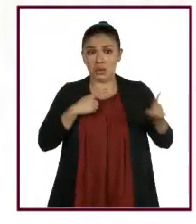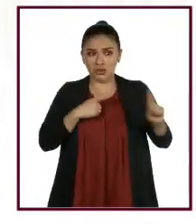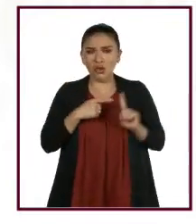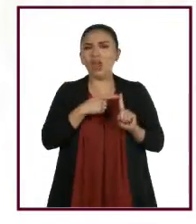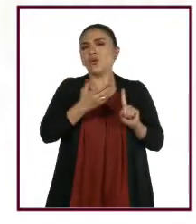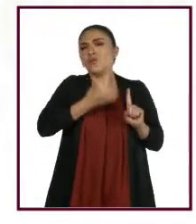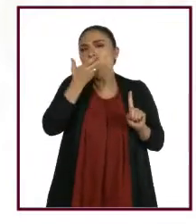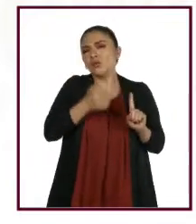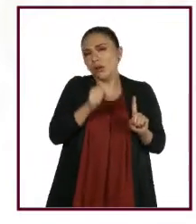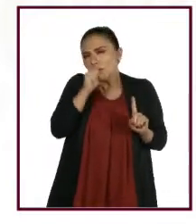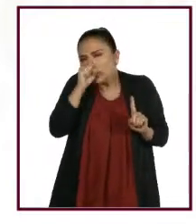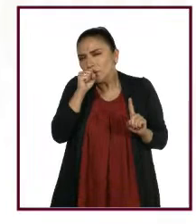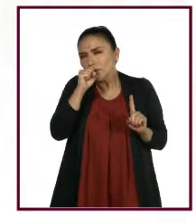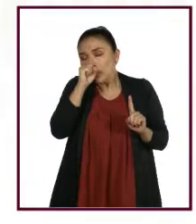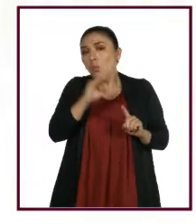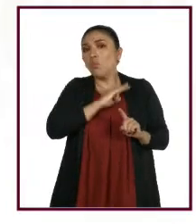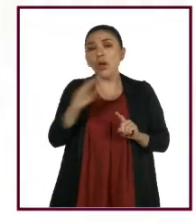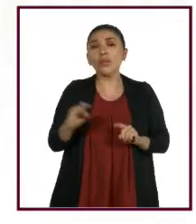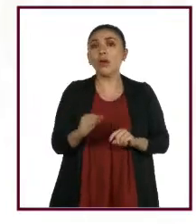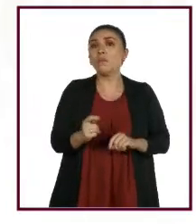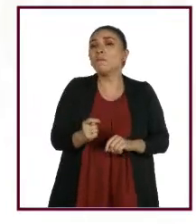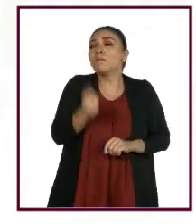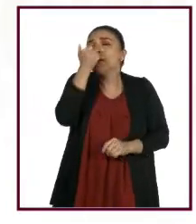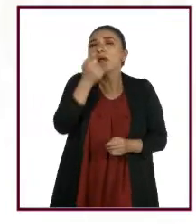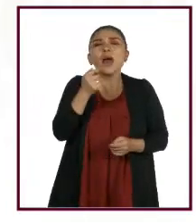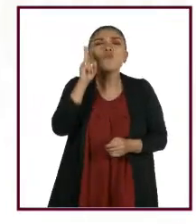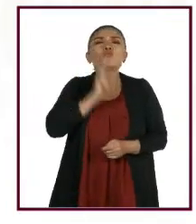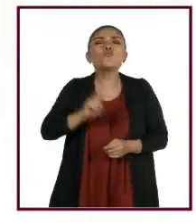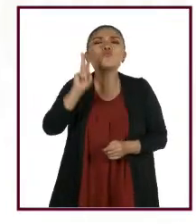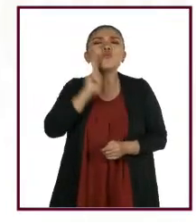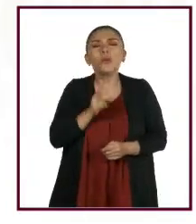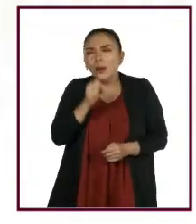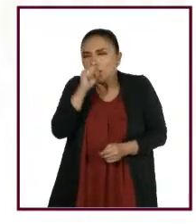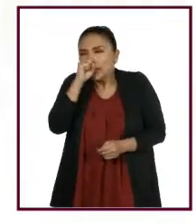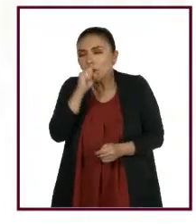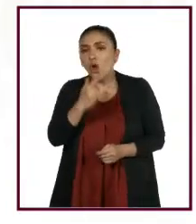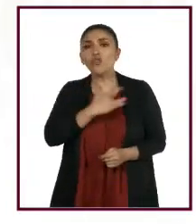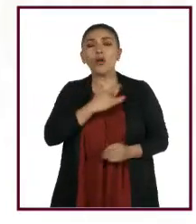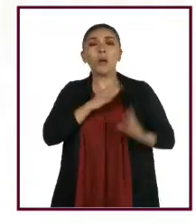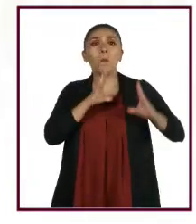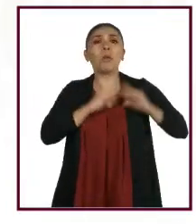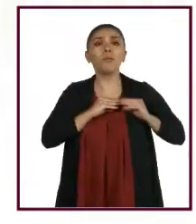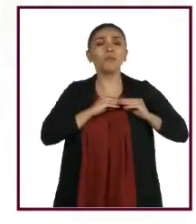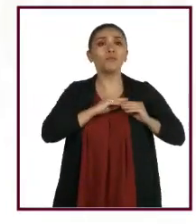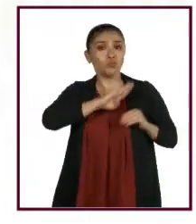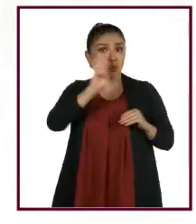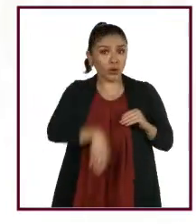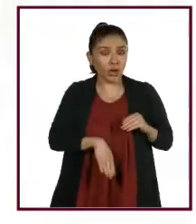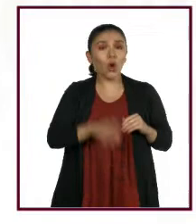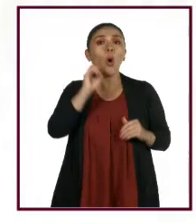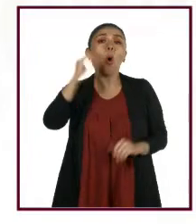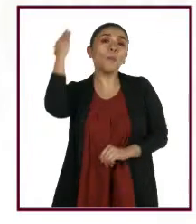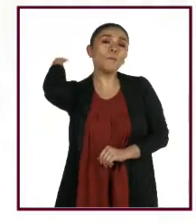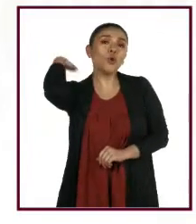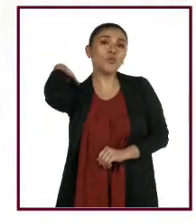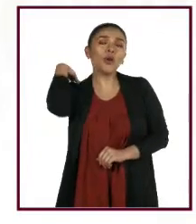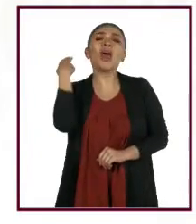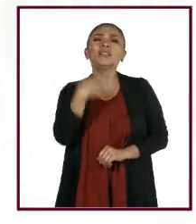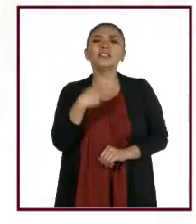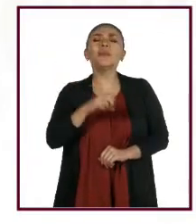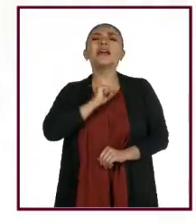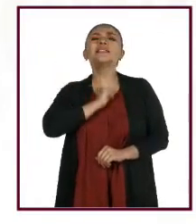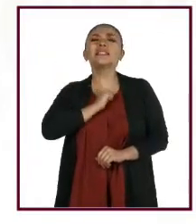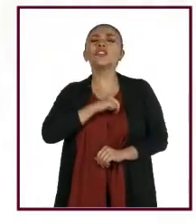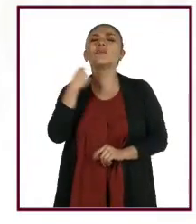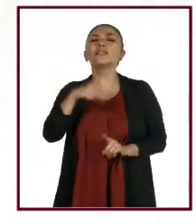consume pueda morir desde el primer consumo por alteraciones en el corazón o pulmones, condicionando un síndrome que se llama